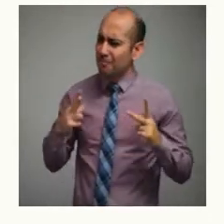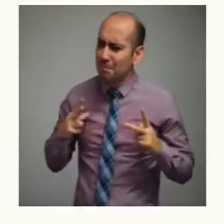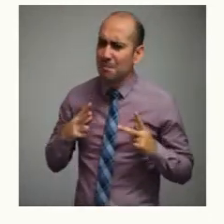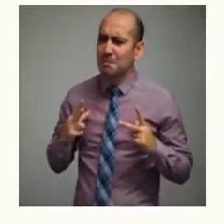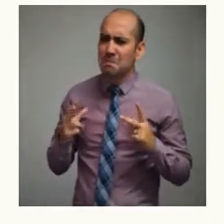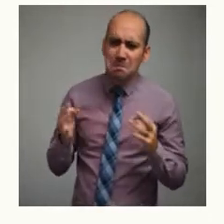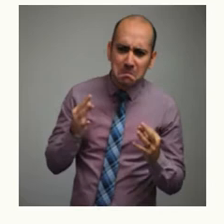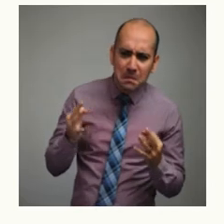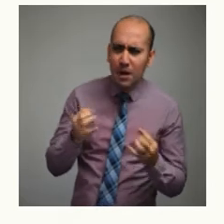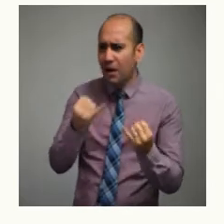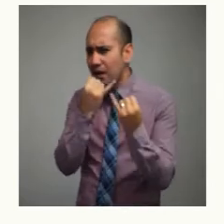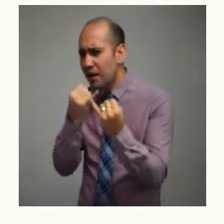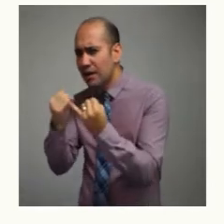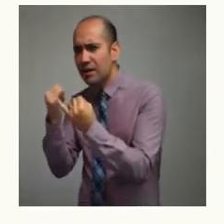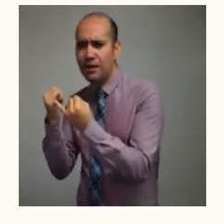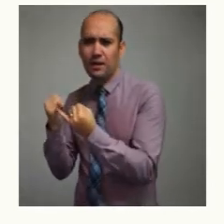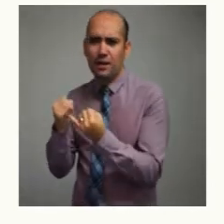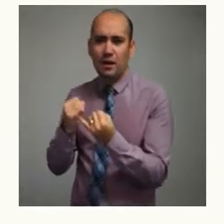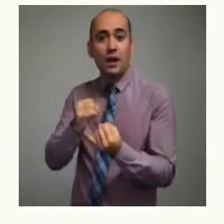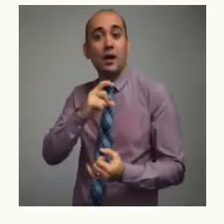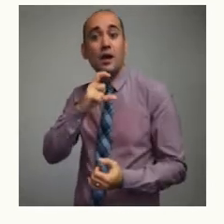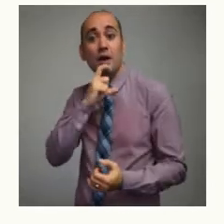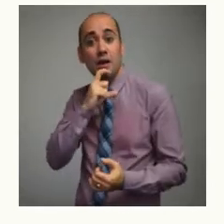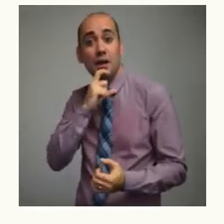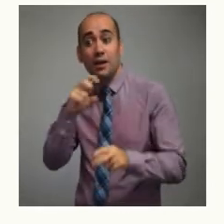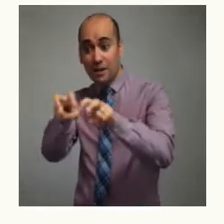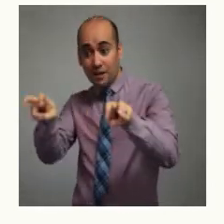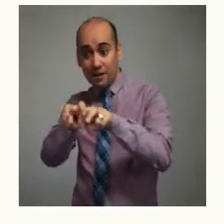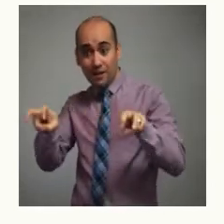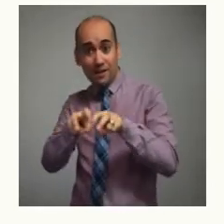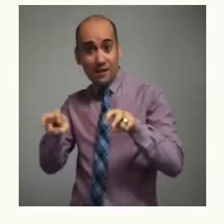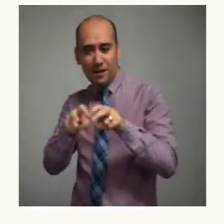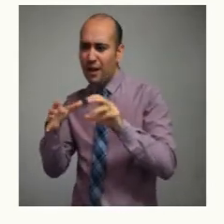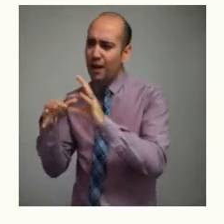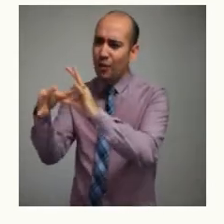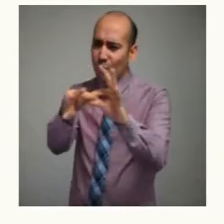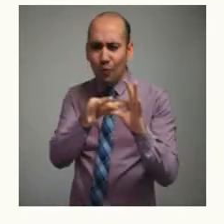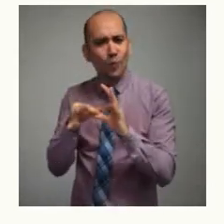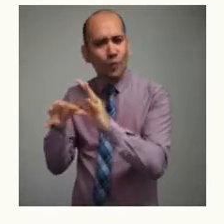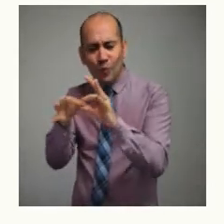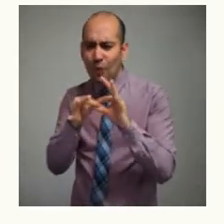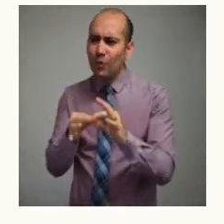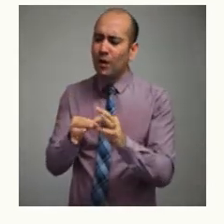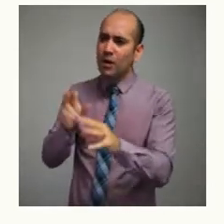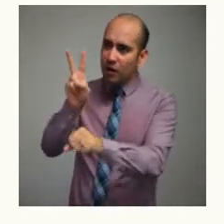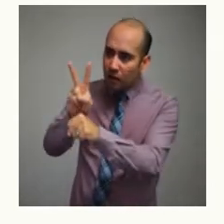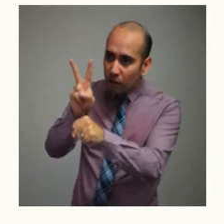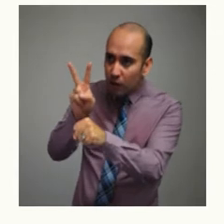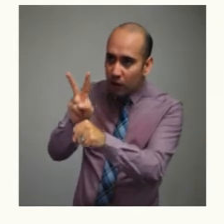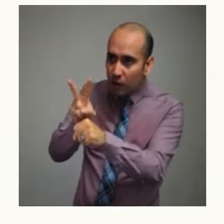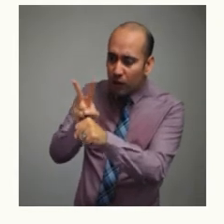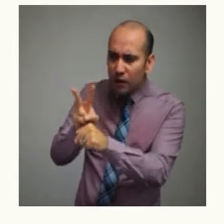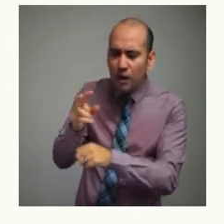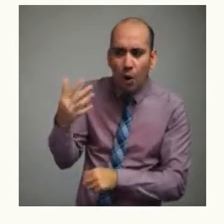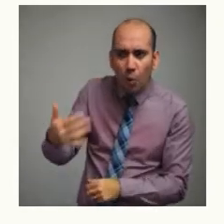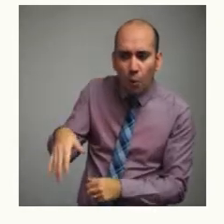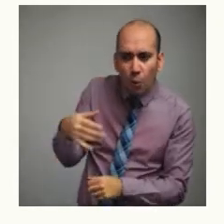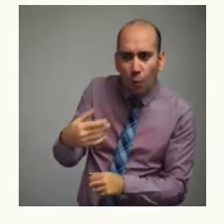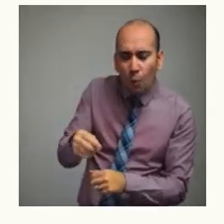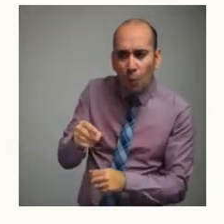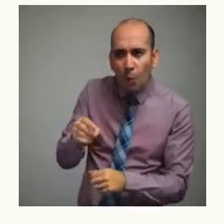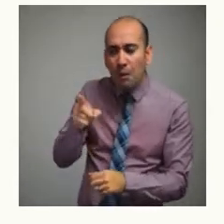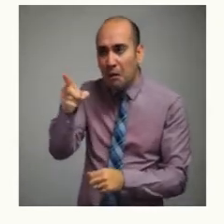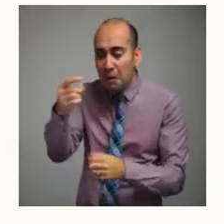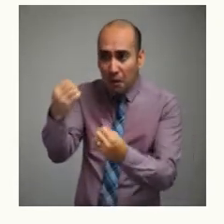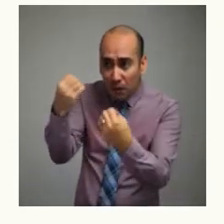éramos amigos, era un curso donde estábamos todos muy unidos, los profesores siempre manteniendo el